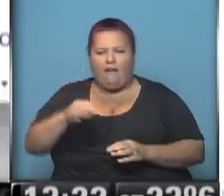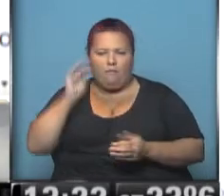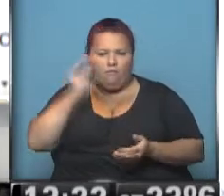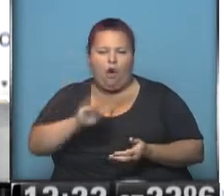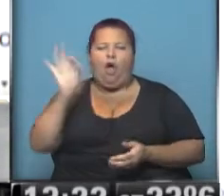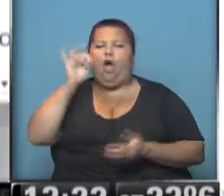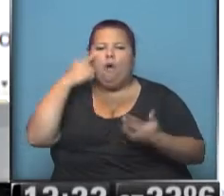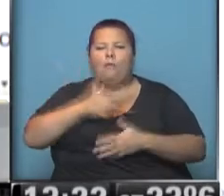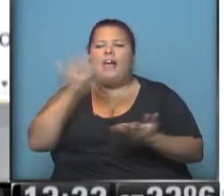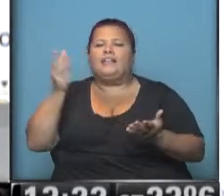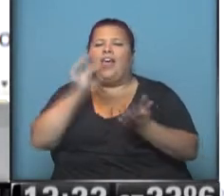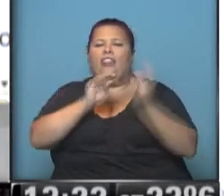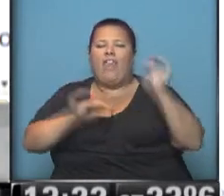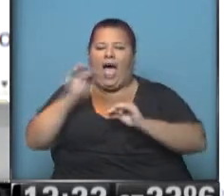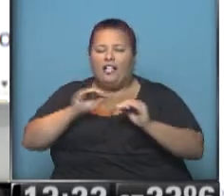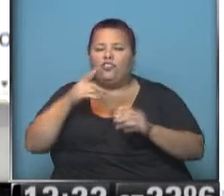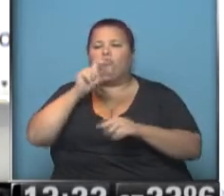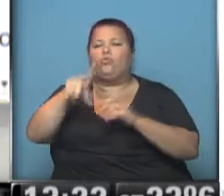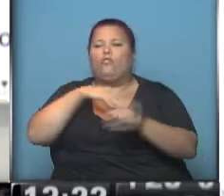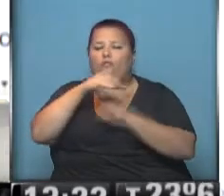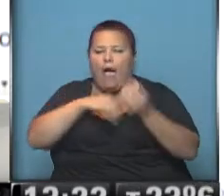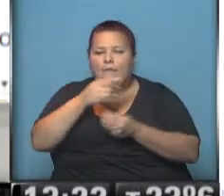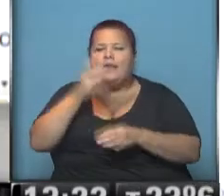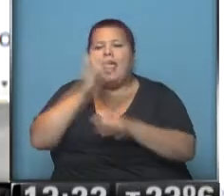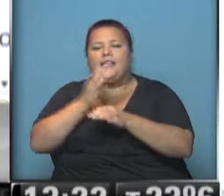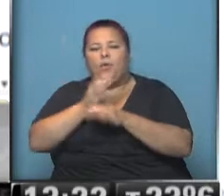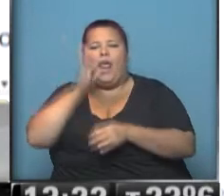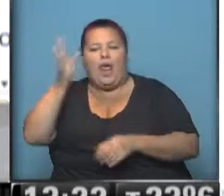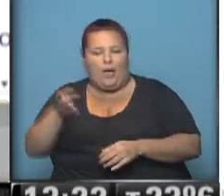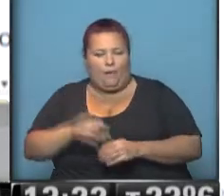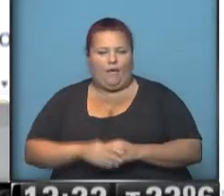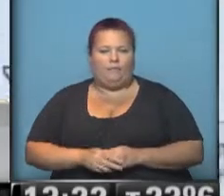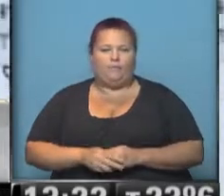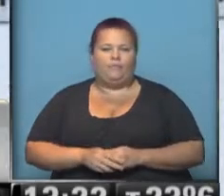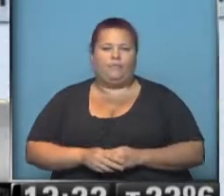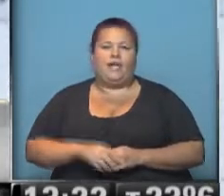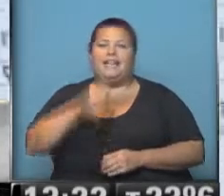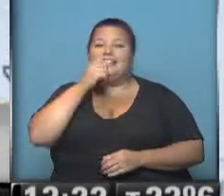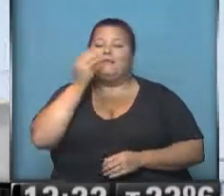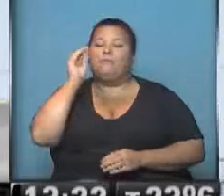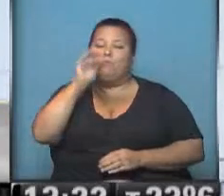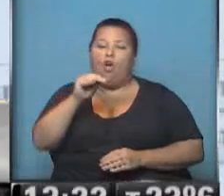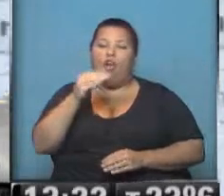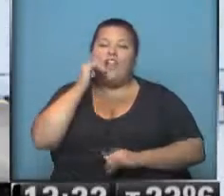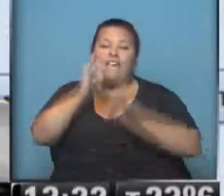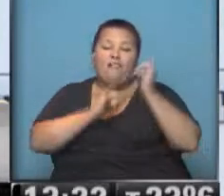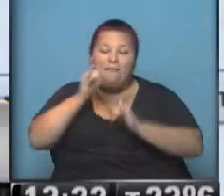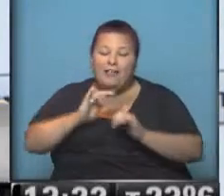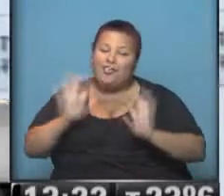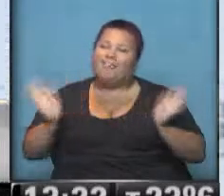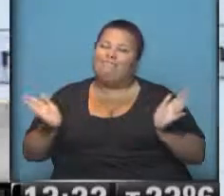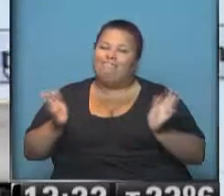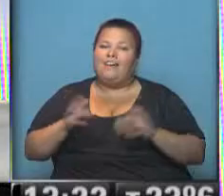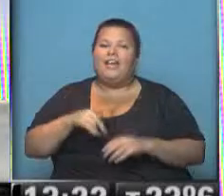o publican datos en la web de sus familias y las escuelas a las que concurren si suben información no conveniente